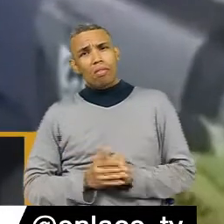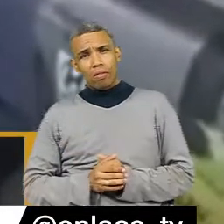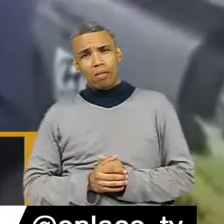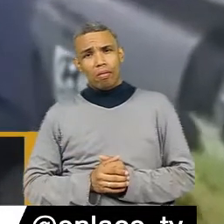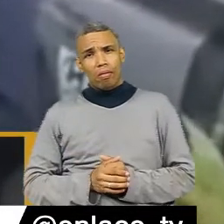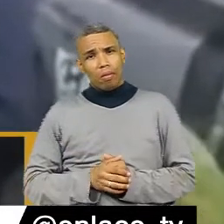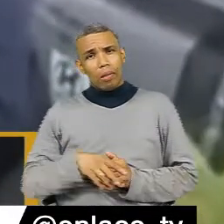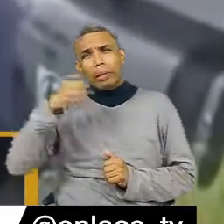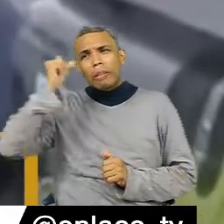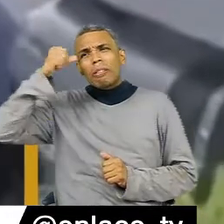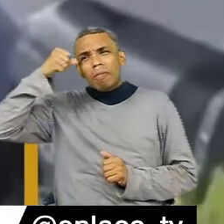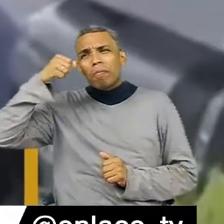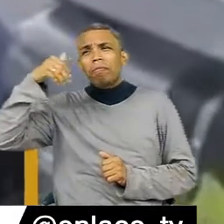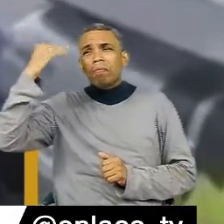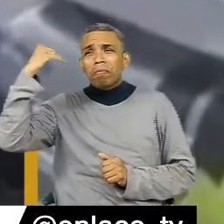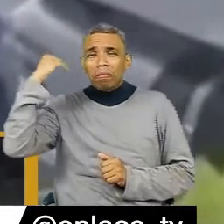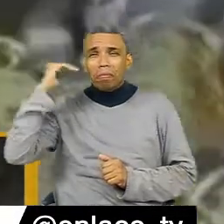doloroso momento para nosotros